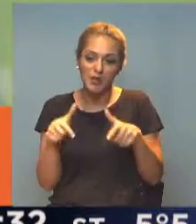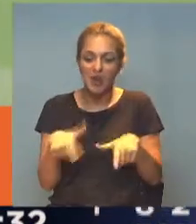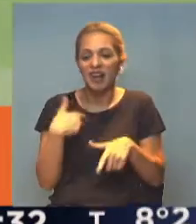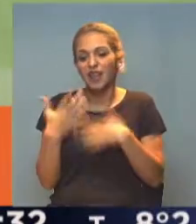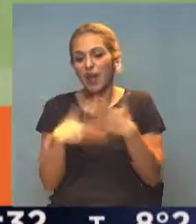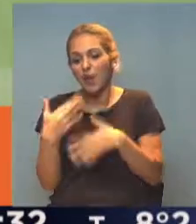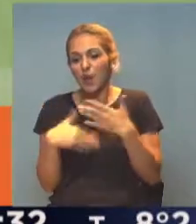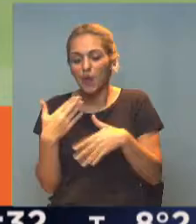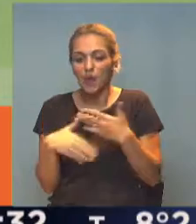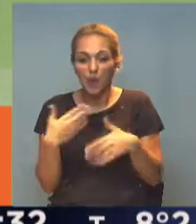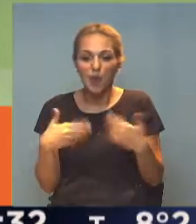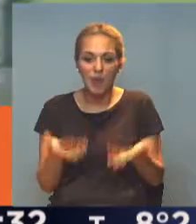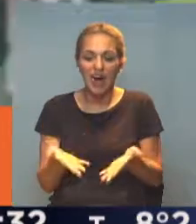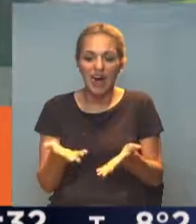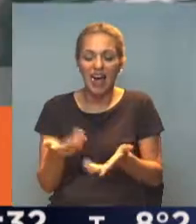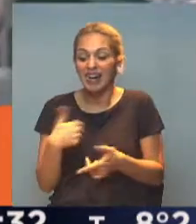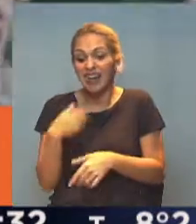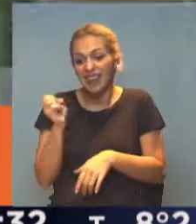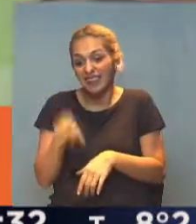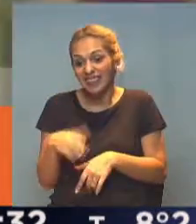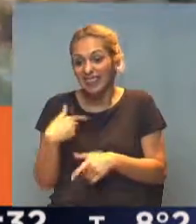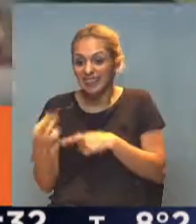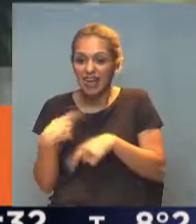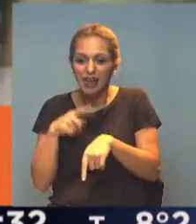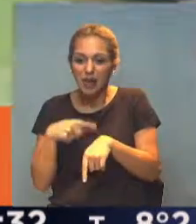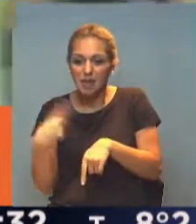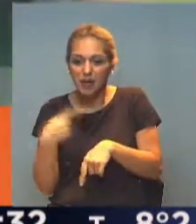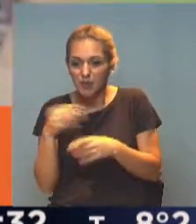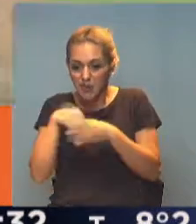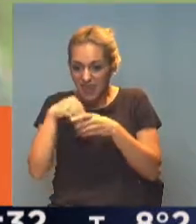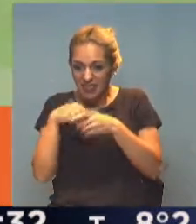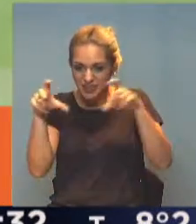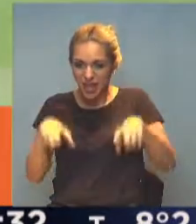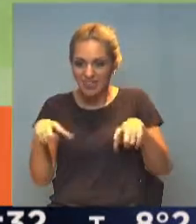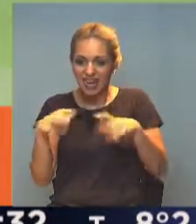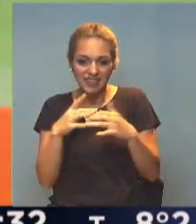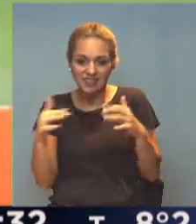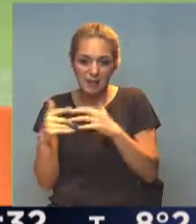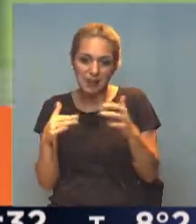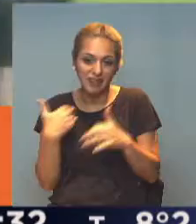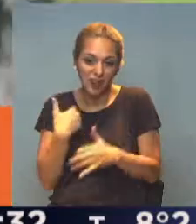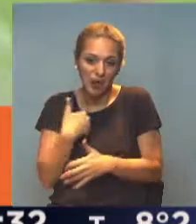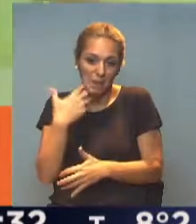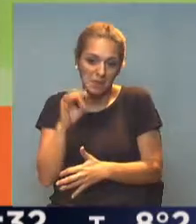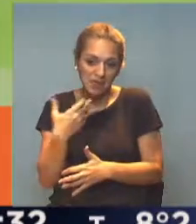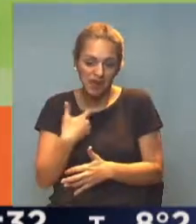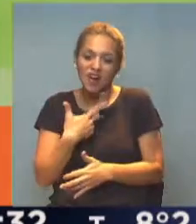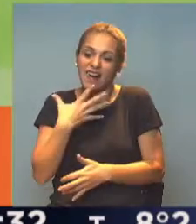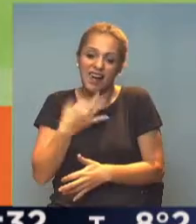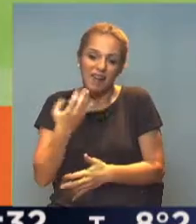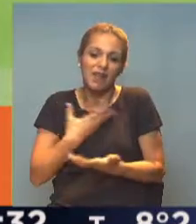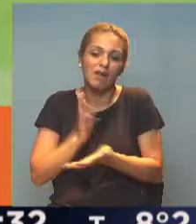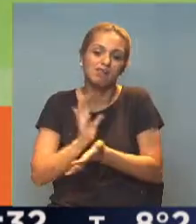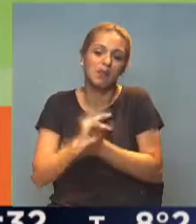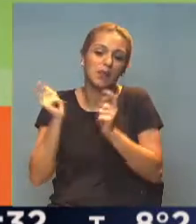jugar, de convivir unos minutos ahí adentro de la cancha y bueno, que la verdad que fue un